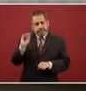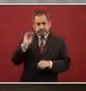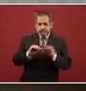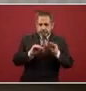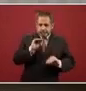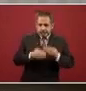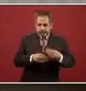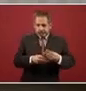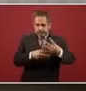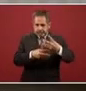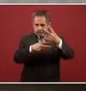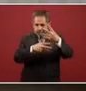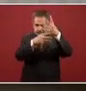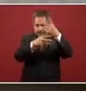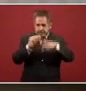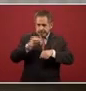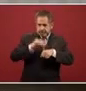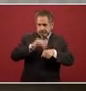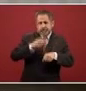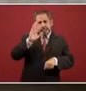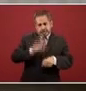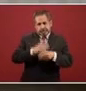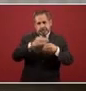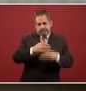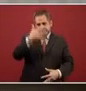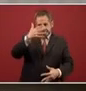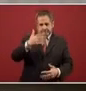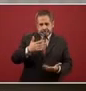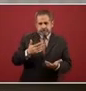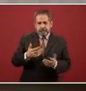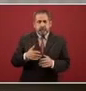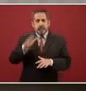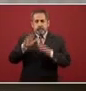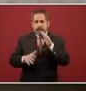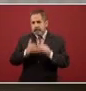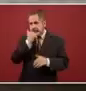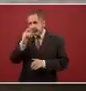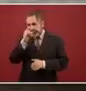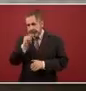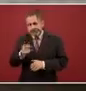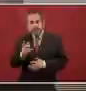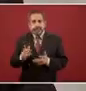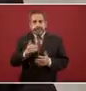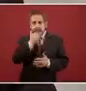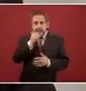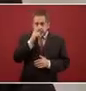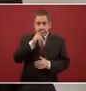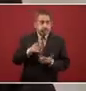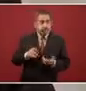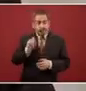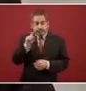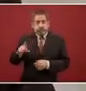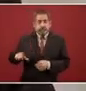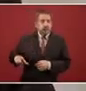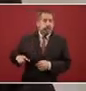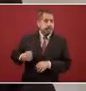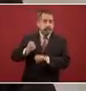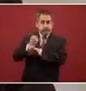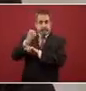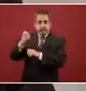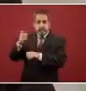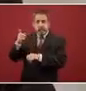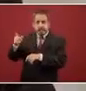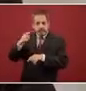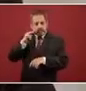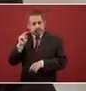carga de trabajo para toda la red, suelen haber a veces equivocaciones en donde el Estado también tiene toda la capacidad